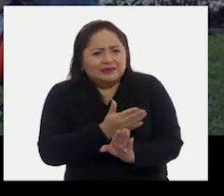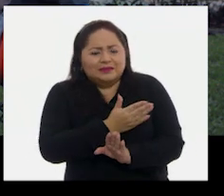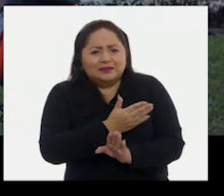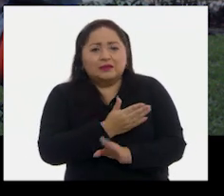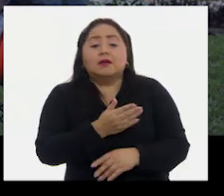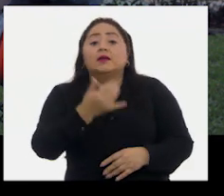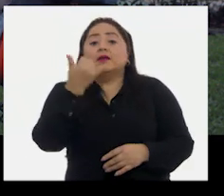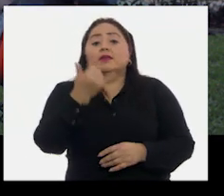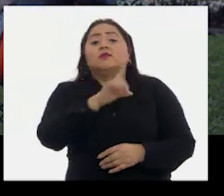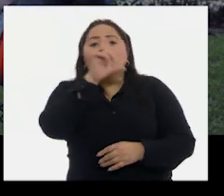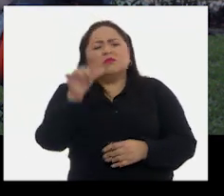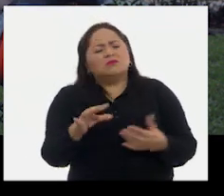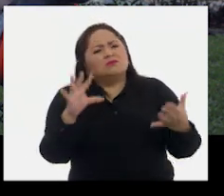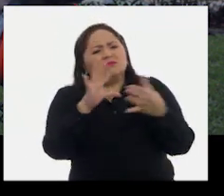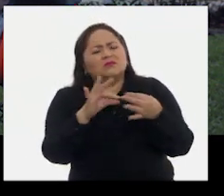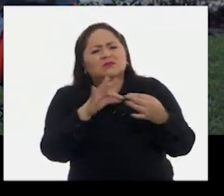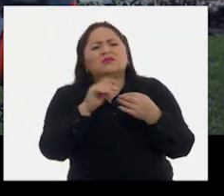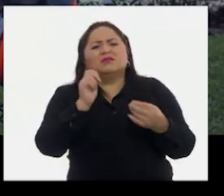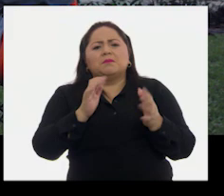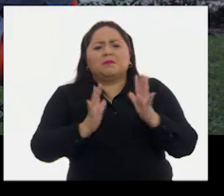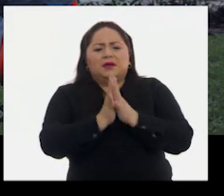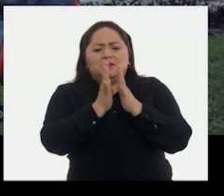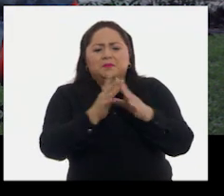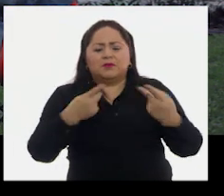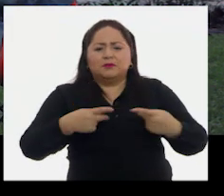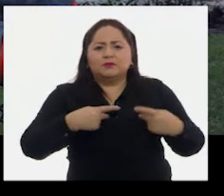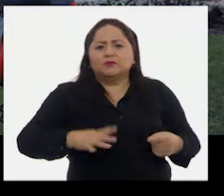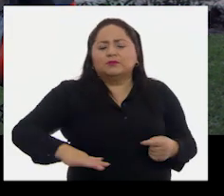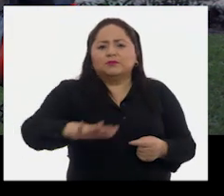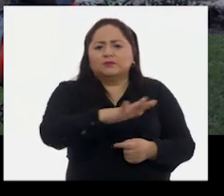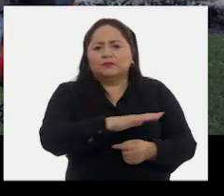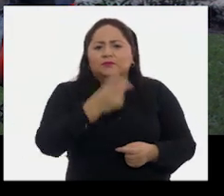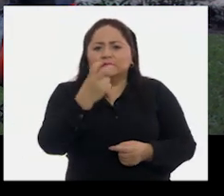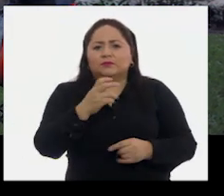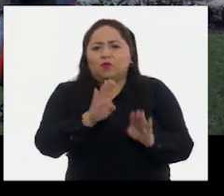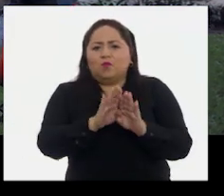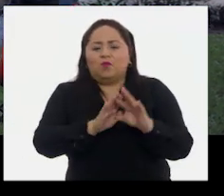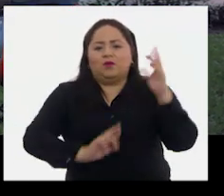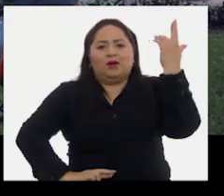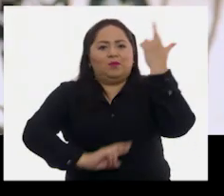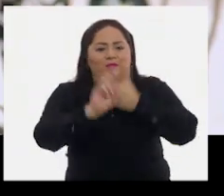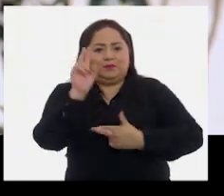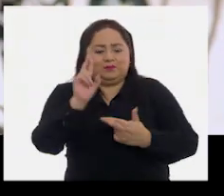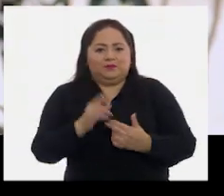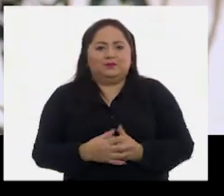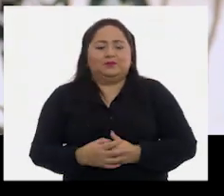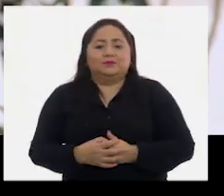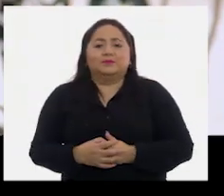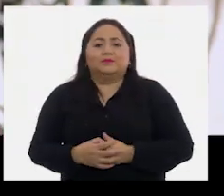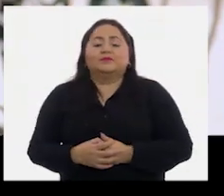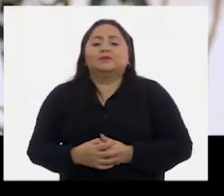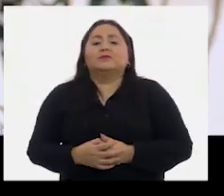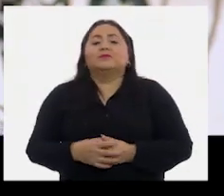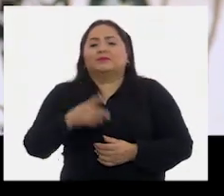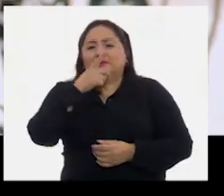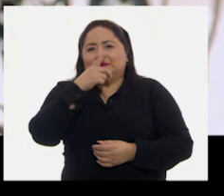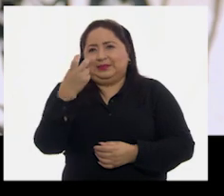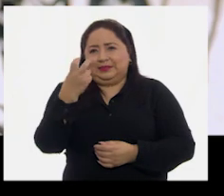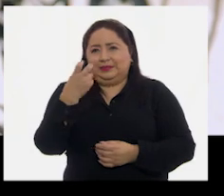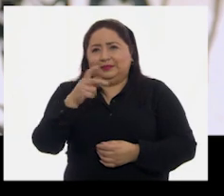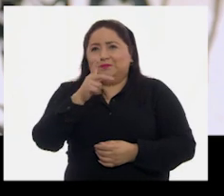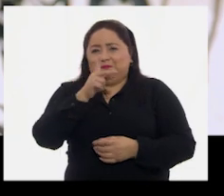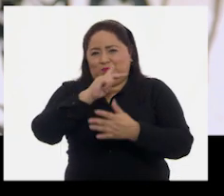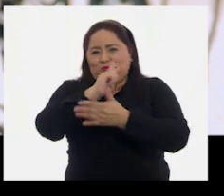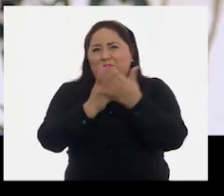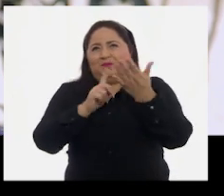que además reivindica la participación popular en el proceso revolucionario. La idea de renacimiento que le da título a este